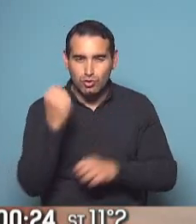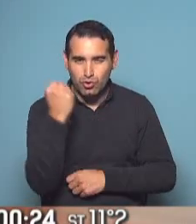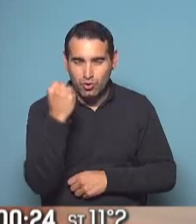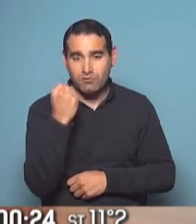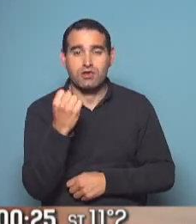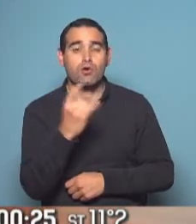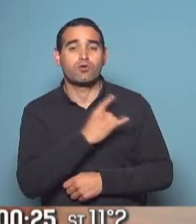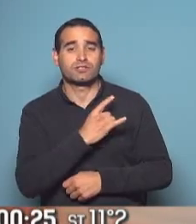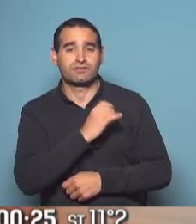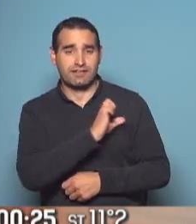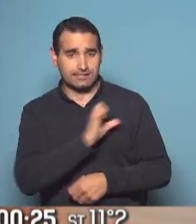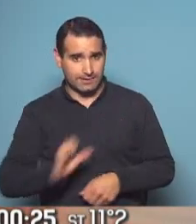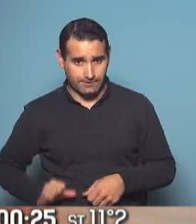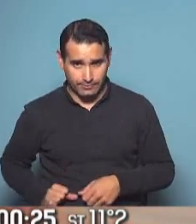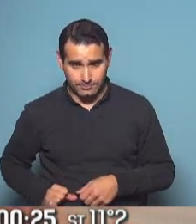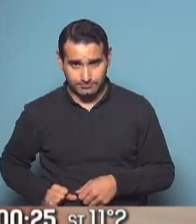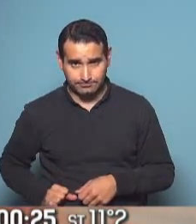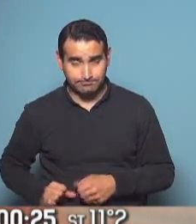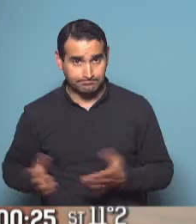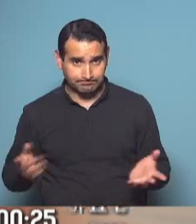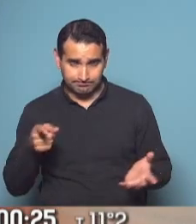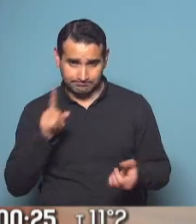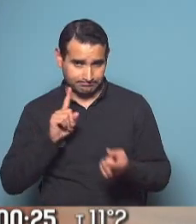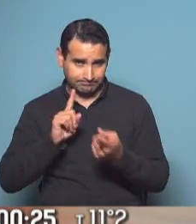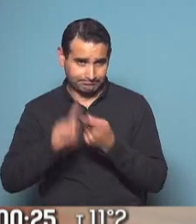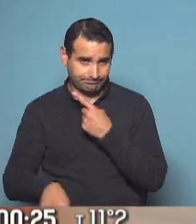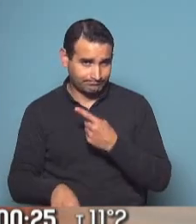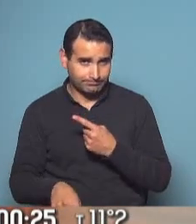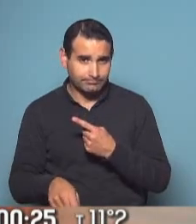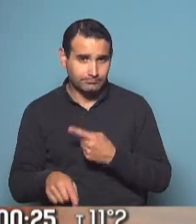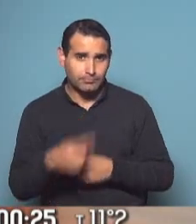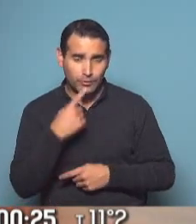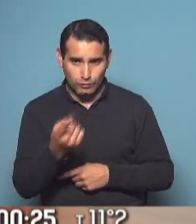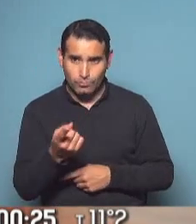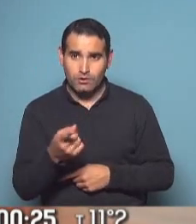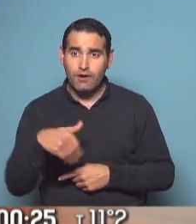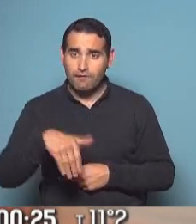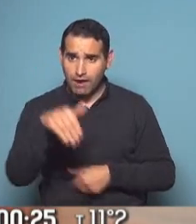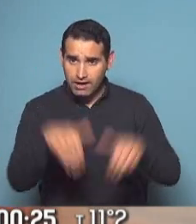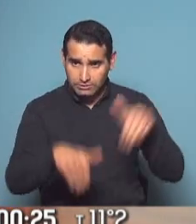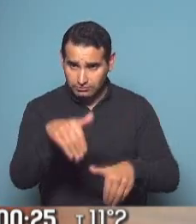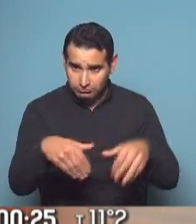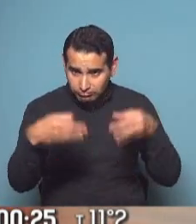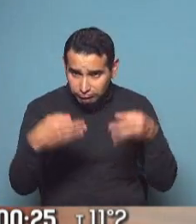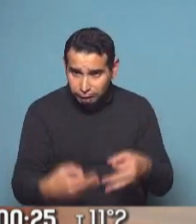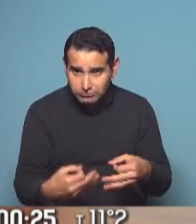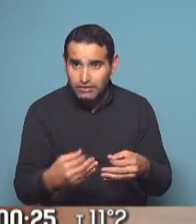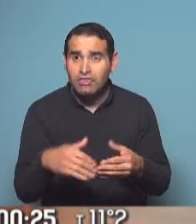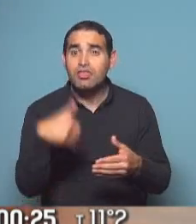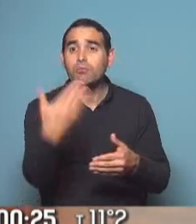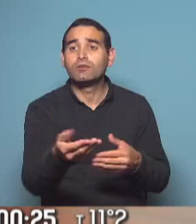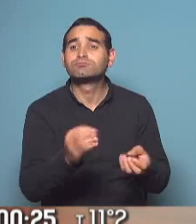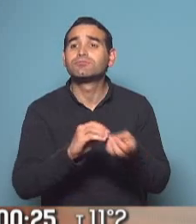de El Salvador. Y vamos directamente. Llegamos a las elecciones y después,